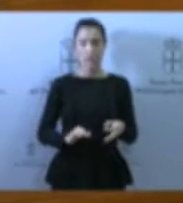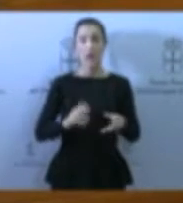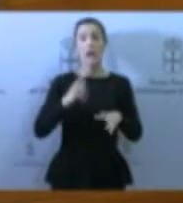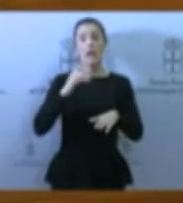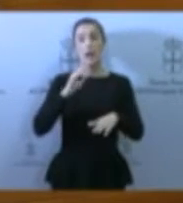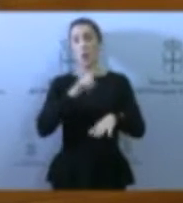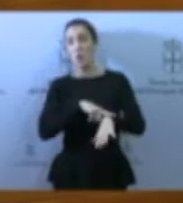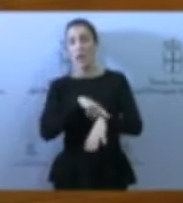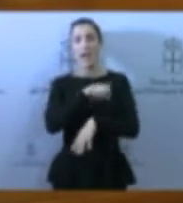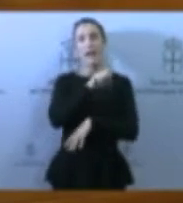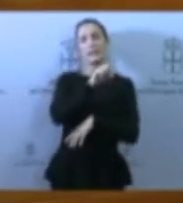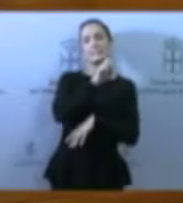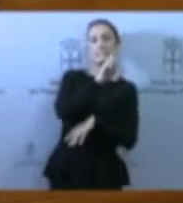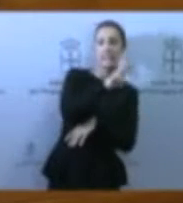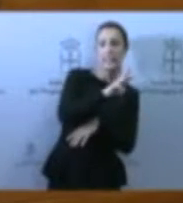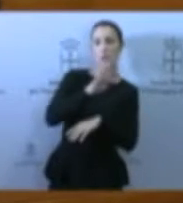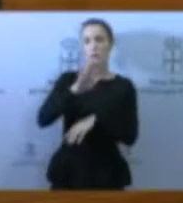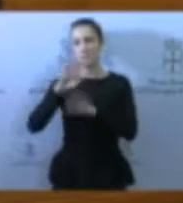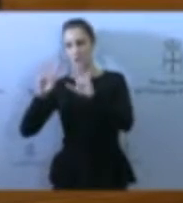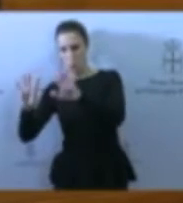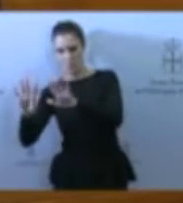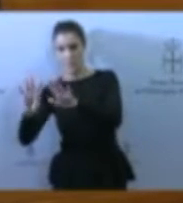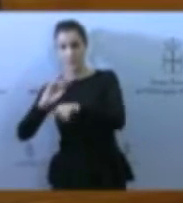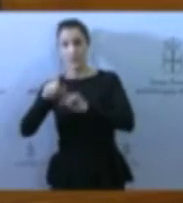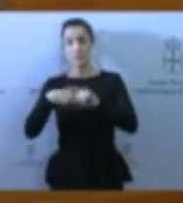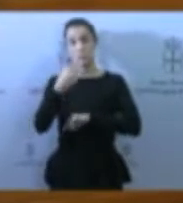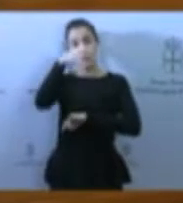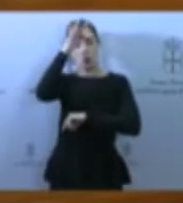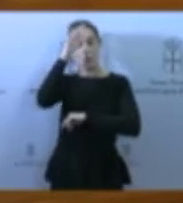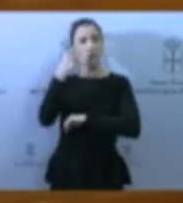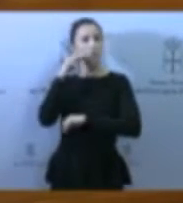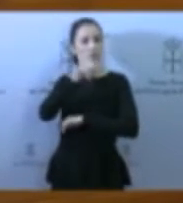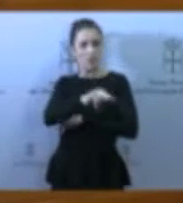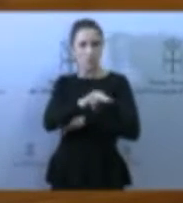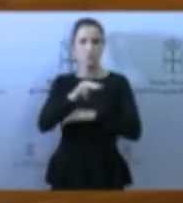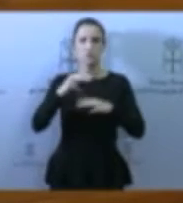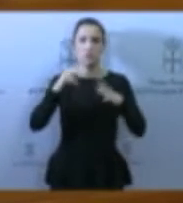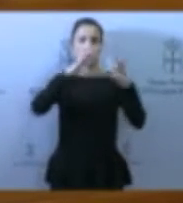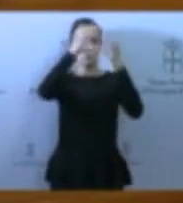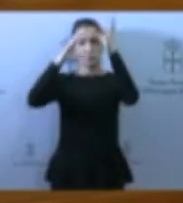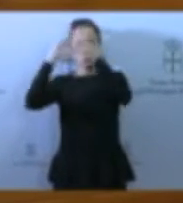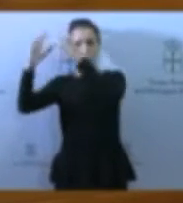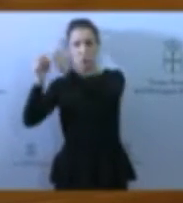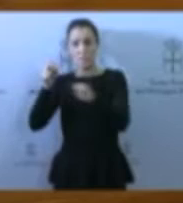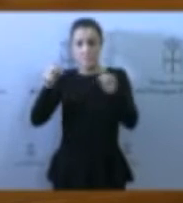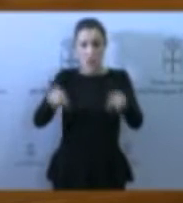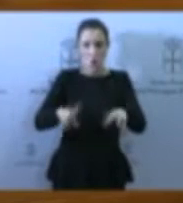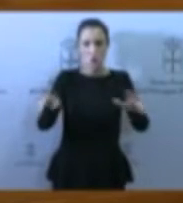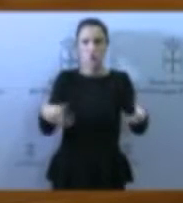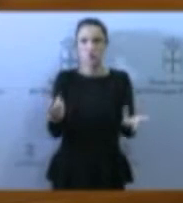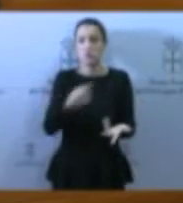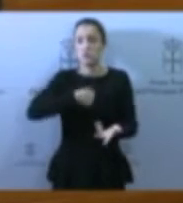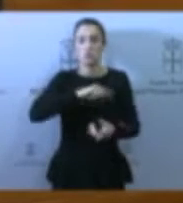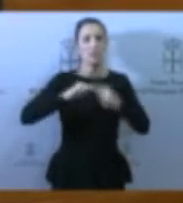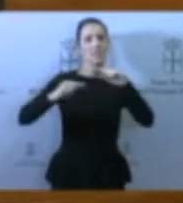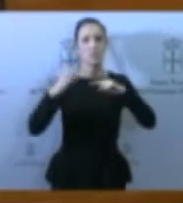13:49. El domingo, cuando vimos que el temporal superaba la previsión meteorológica, decidimos declarar la emergencia con nivel 0.